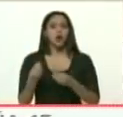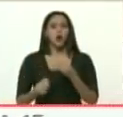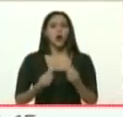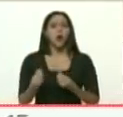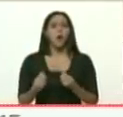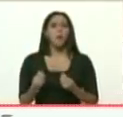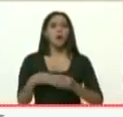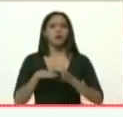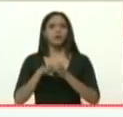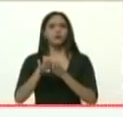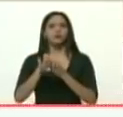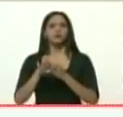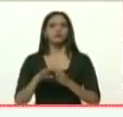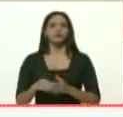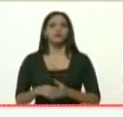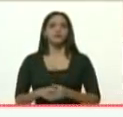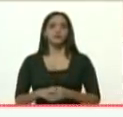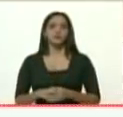marcha,